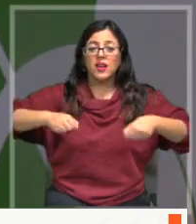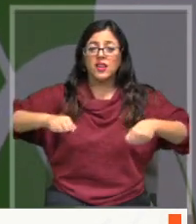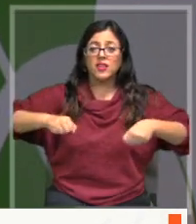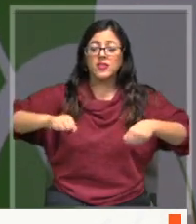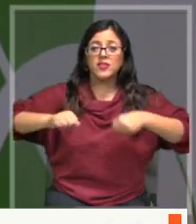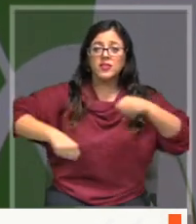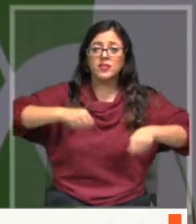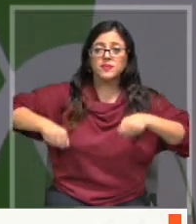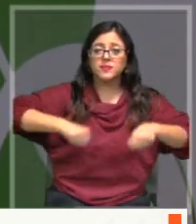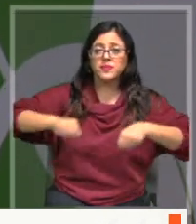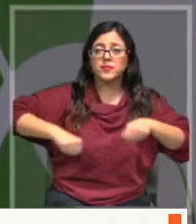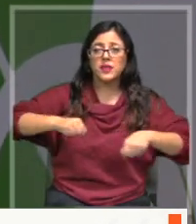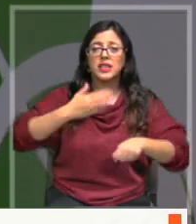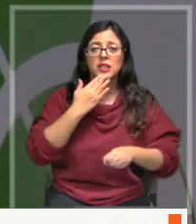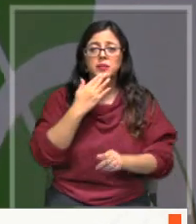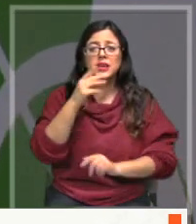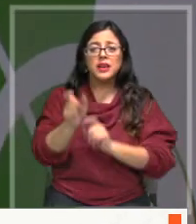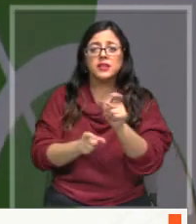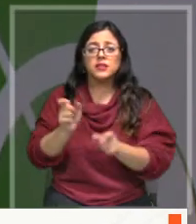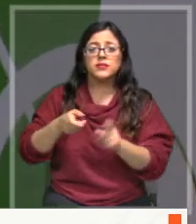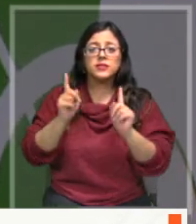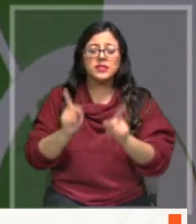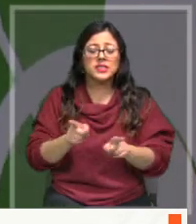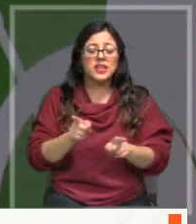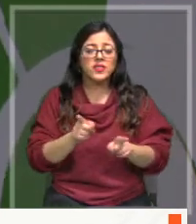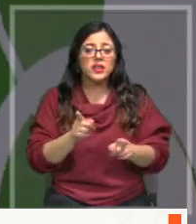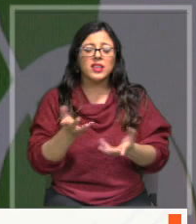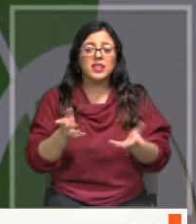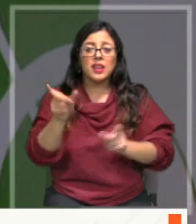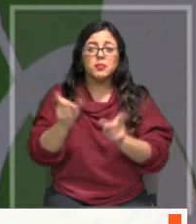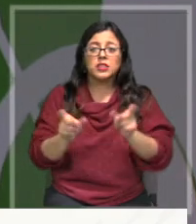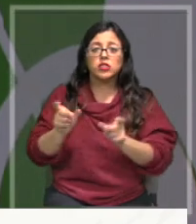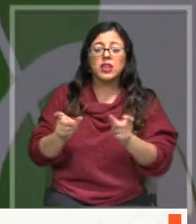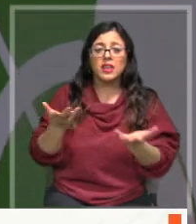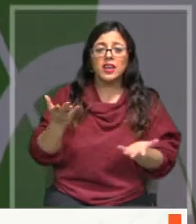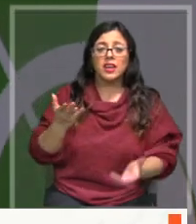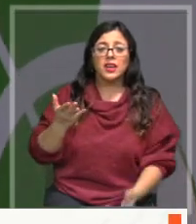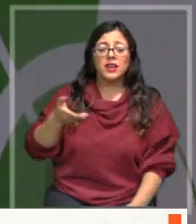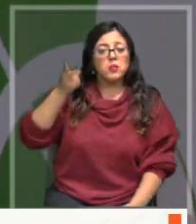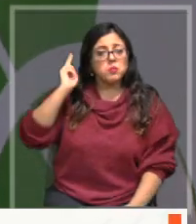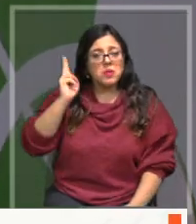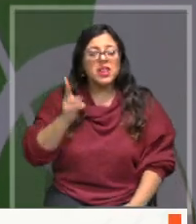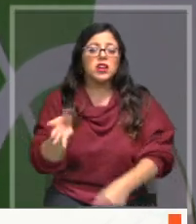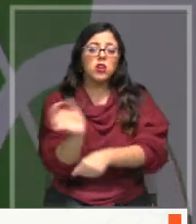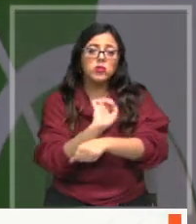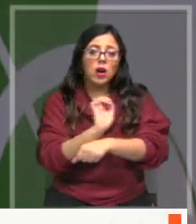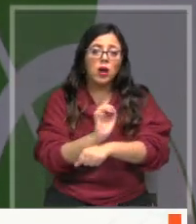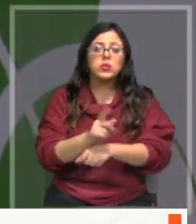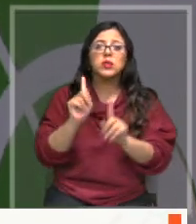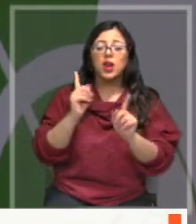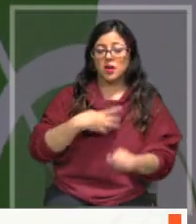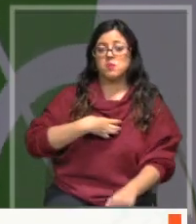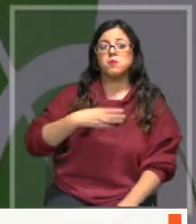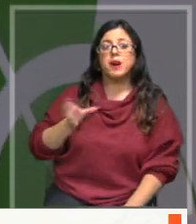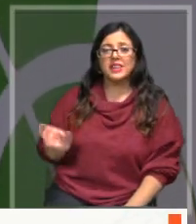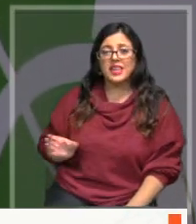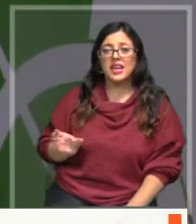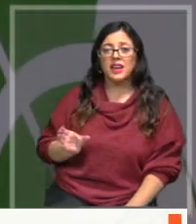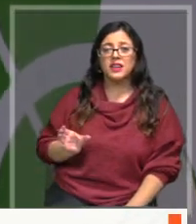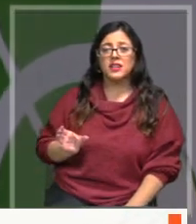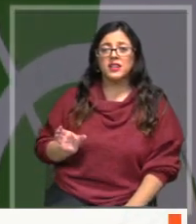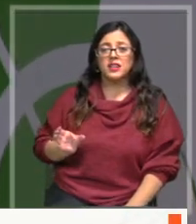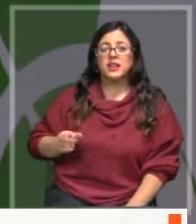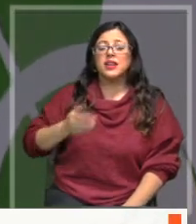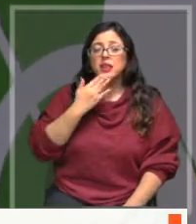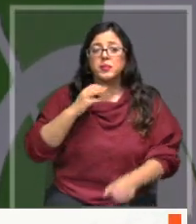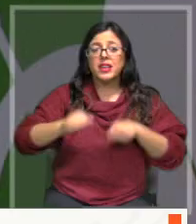tenga también una centella o más de pertenencia más de empatía con los ciclistas ciclistas utilizarlos medidas de seguridad como son los cascos son los